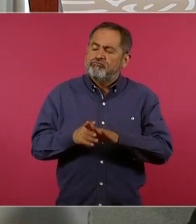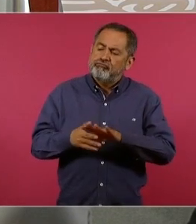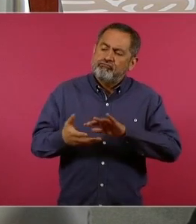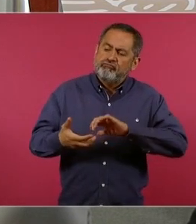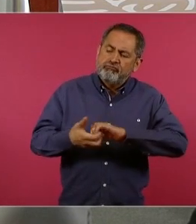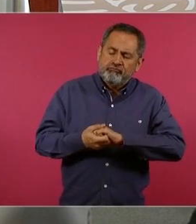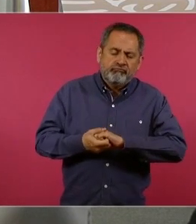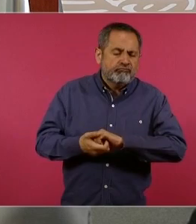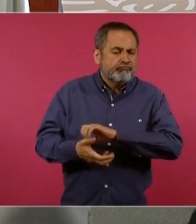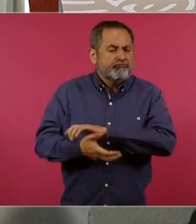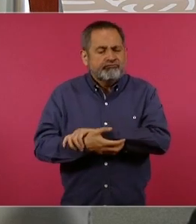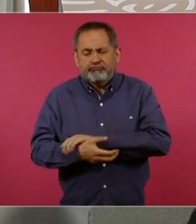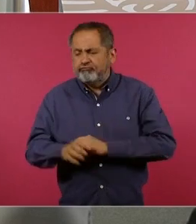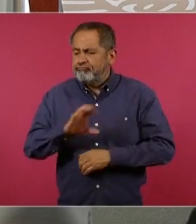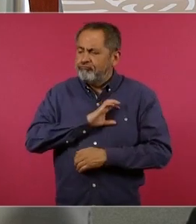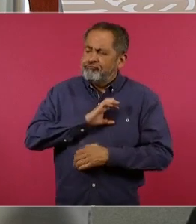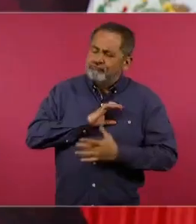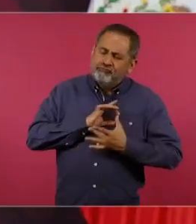fraterno